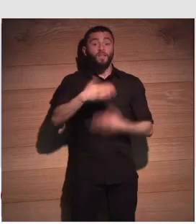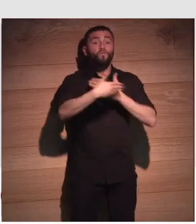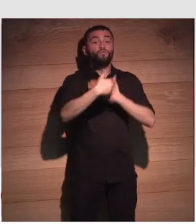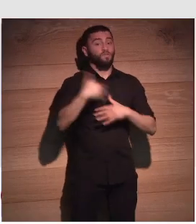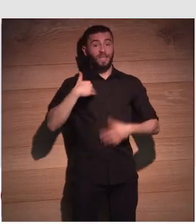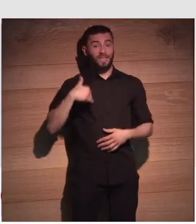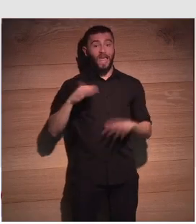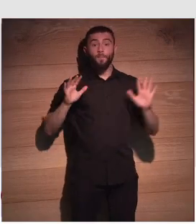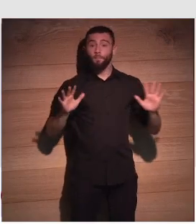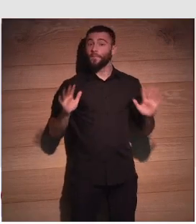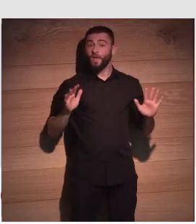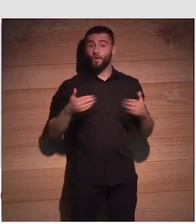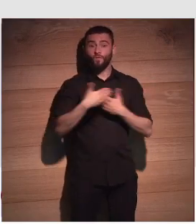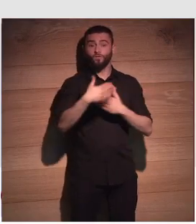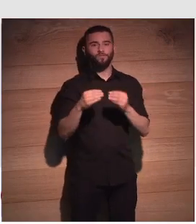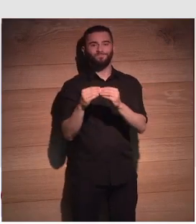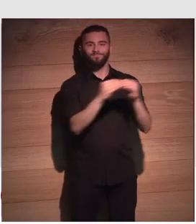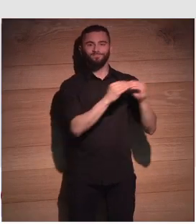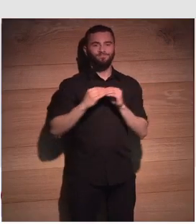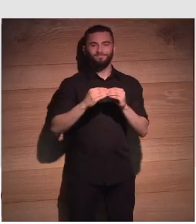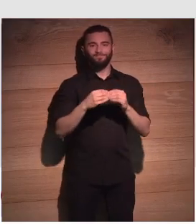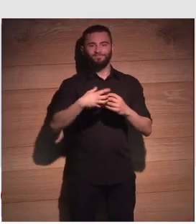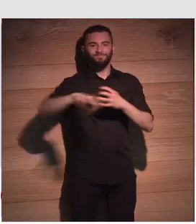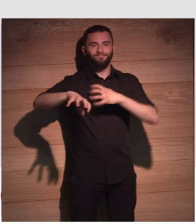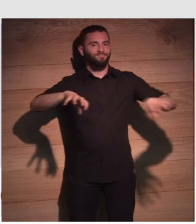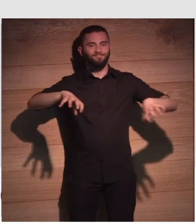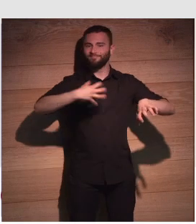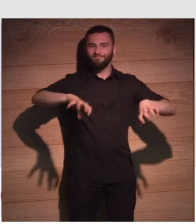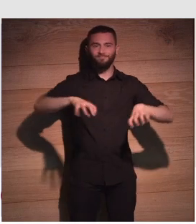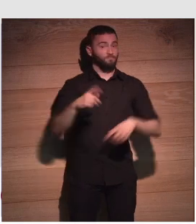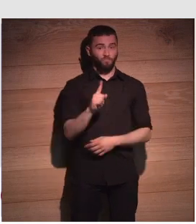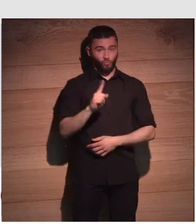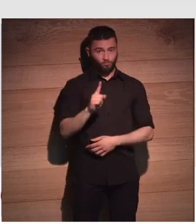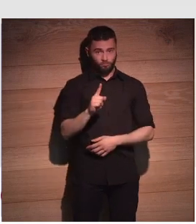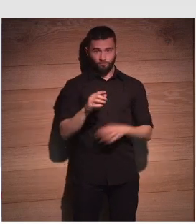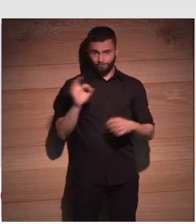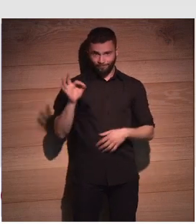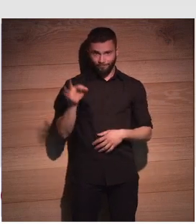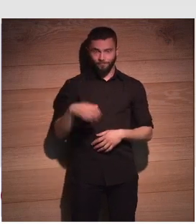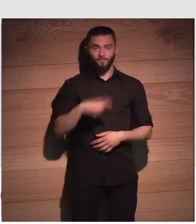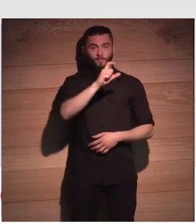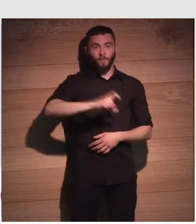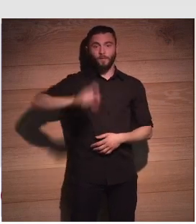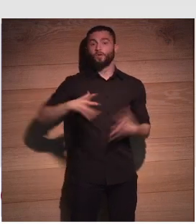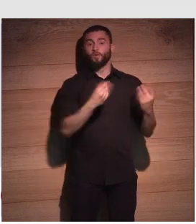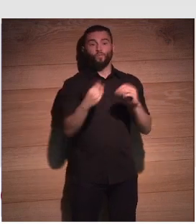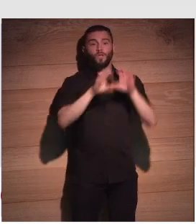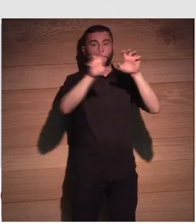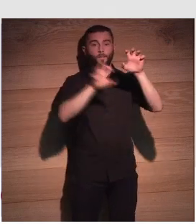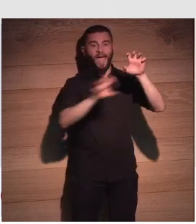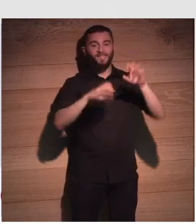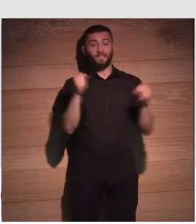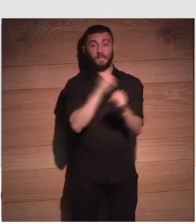aquí, pero no está igualitariamente distribuido. Y no lo está. Hay mucha gente, sobre todo en los países